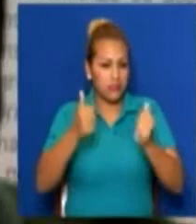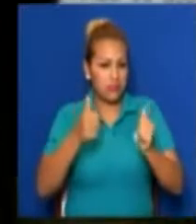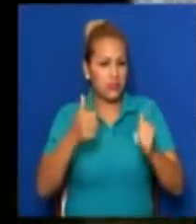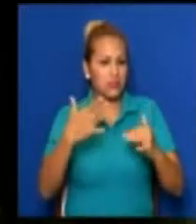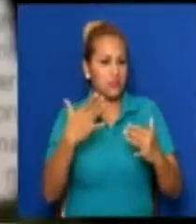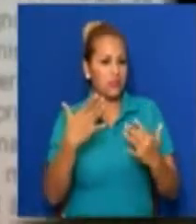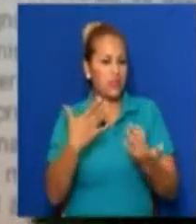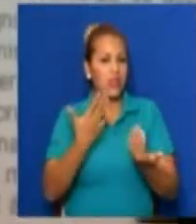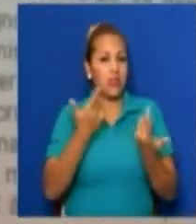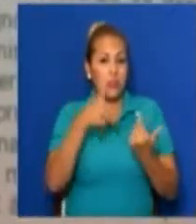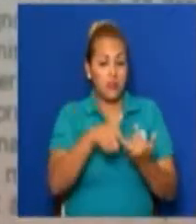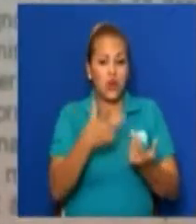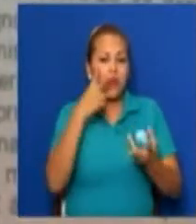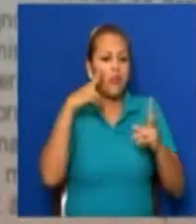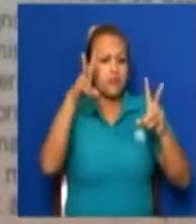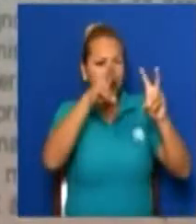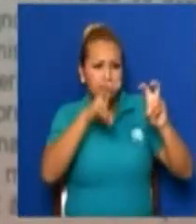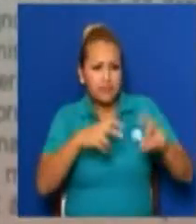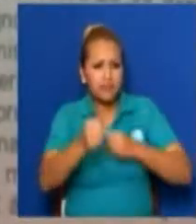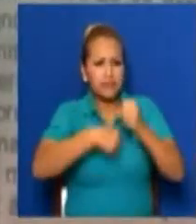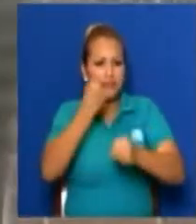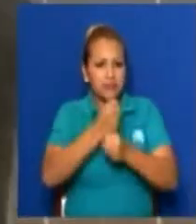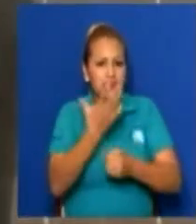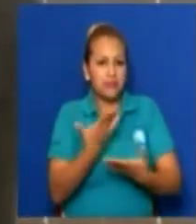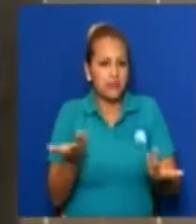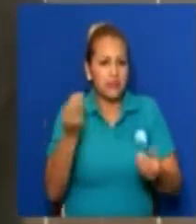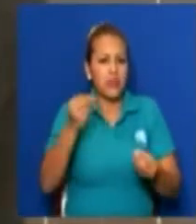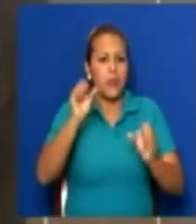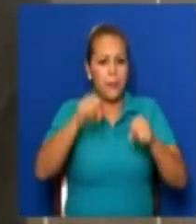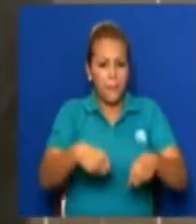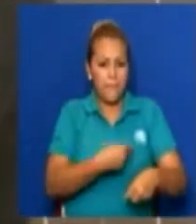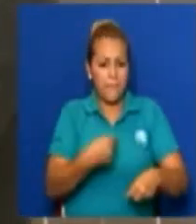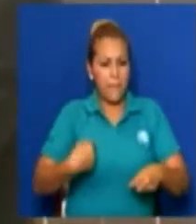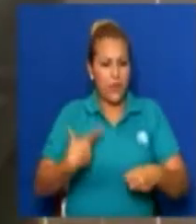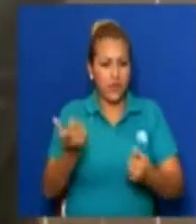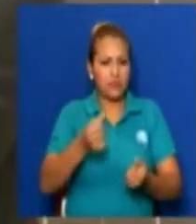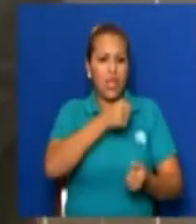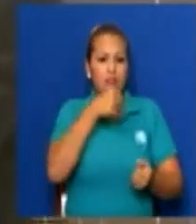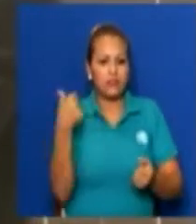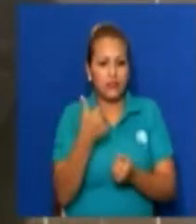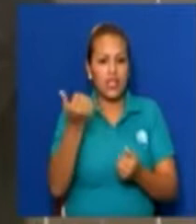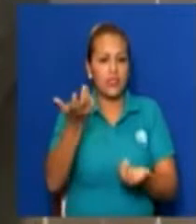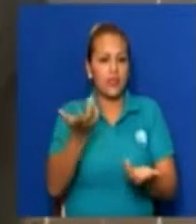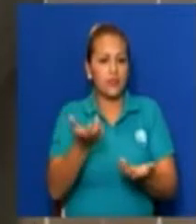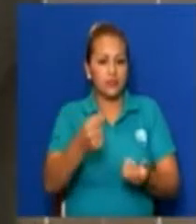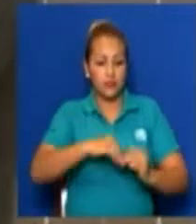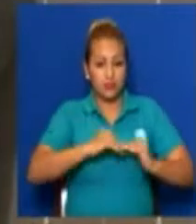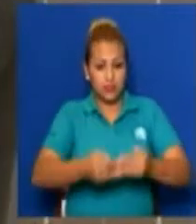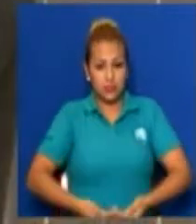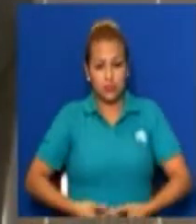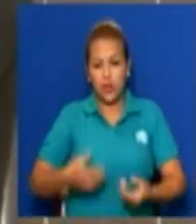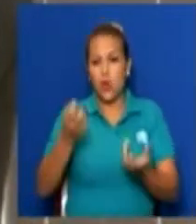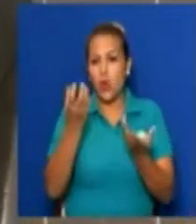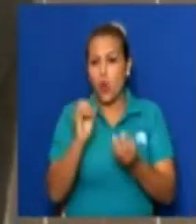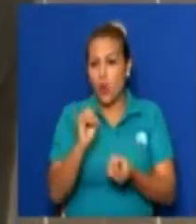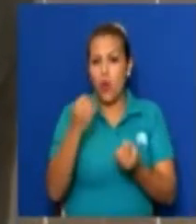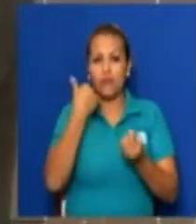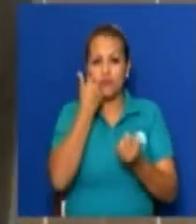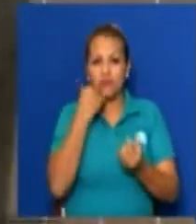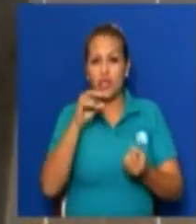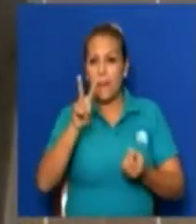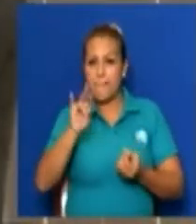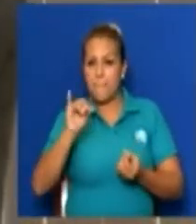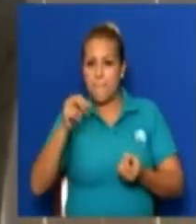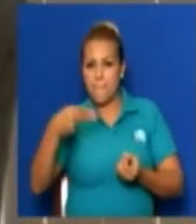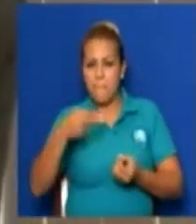apariencia física, realización de prueba de embarazo o del VIH, SIDA u otra prueba sobre